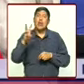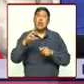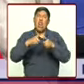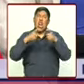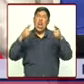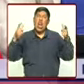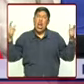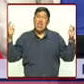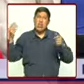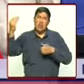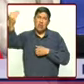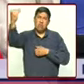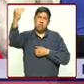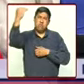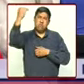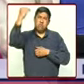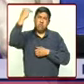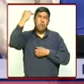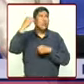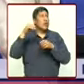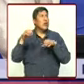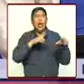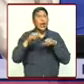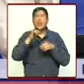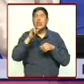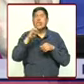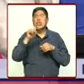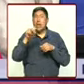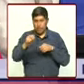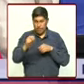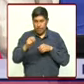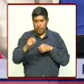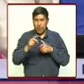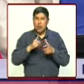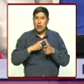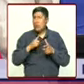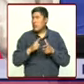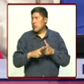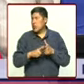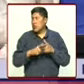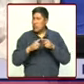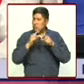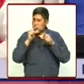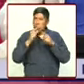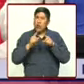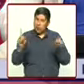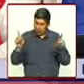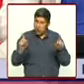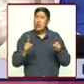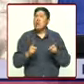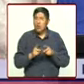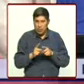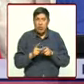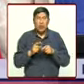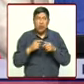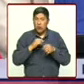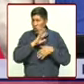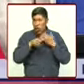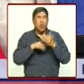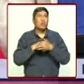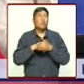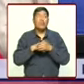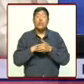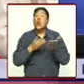grandes, balísticos, de los cuales ha lanzado Irán. Entonces, el Arrow ha sido el que ha derribado todos esos